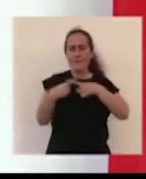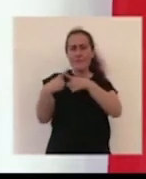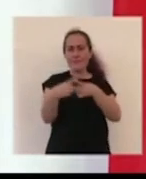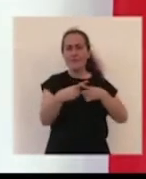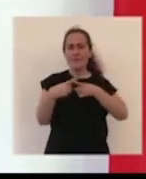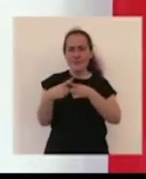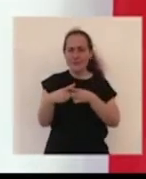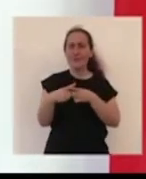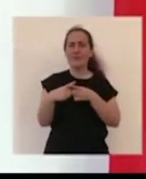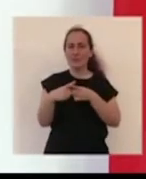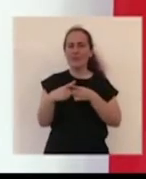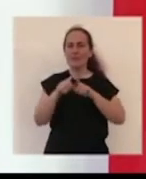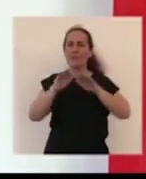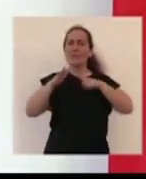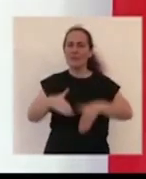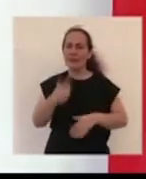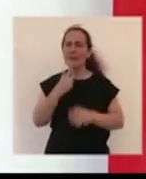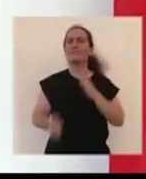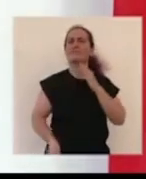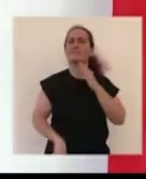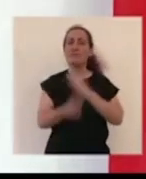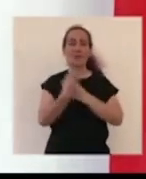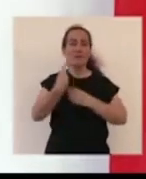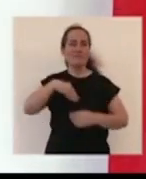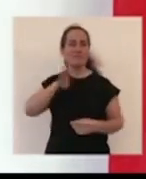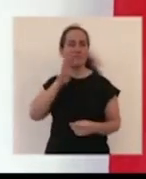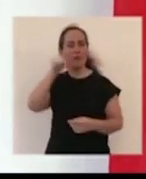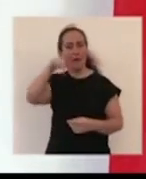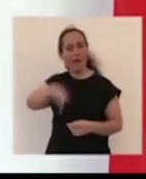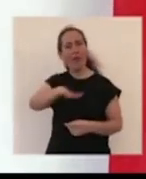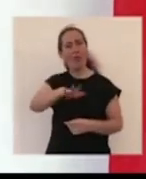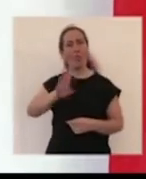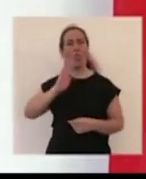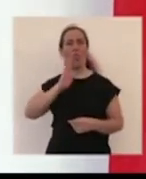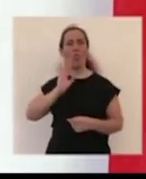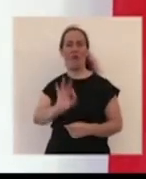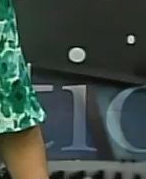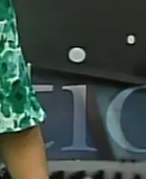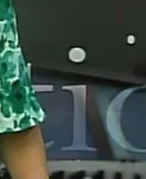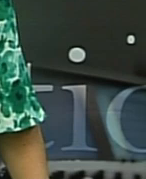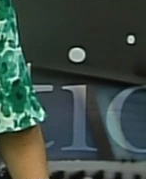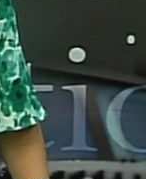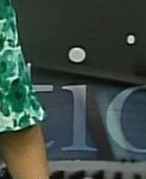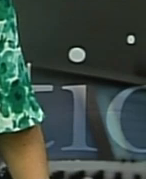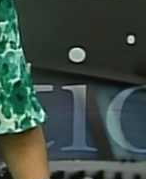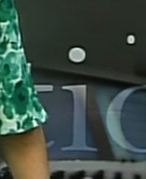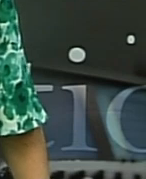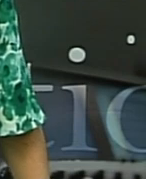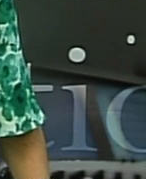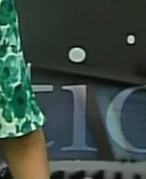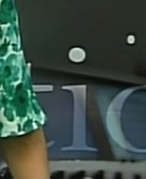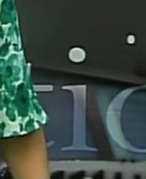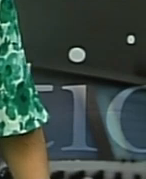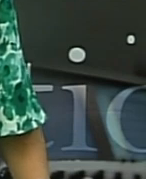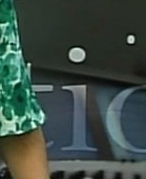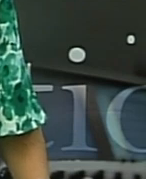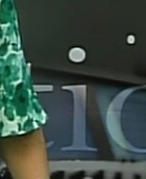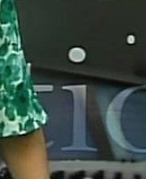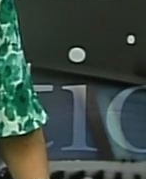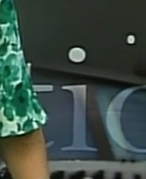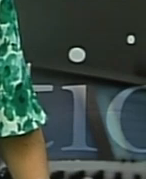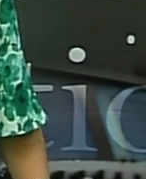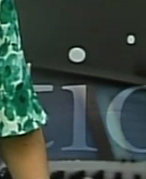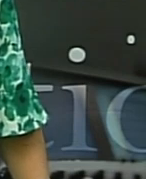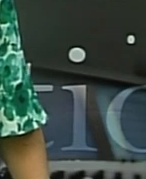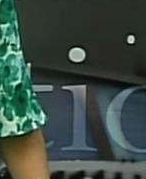personas. Y la Pasiega no es una excepción. 30 meses por delante que nos